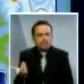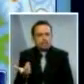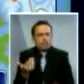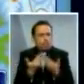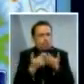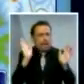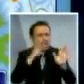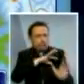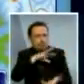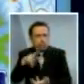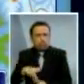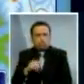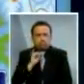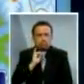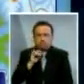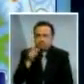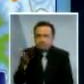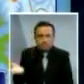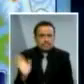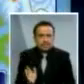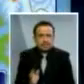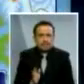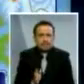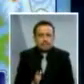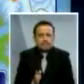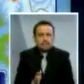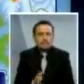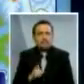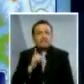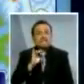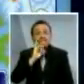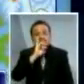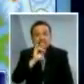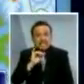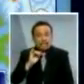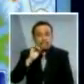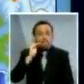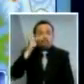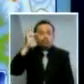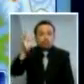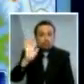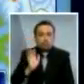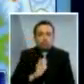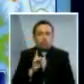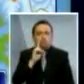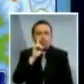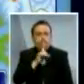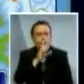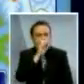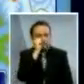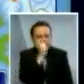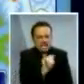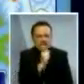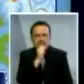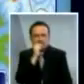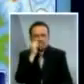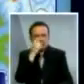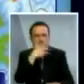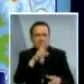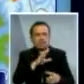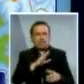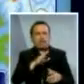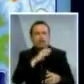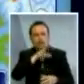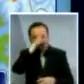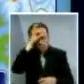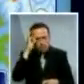democracia del mundo, como lo sería a la inversa, si el día de mañana alguien quisiera perseguir, matar o asesinar a comuneros mapuche